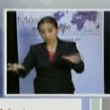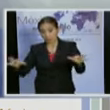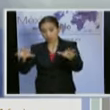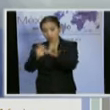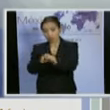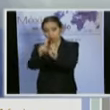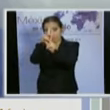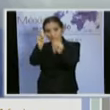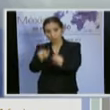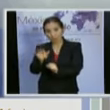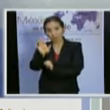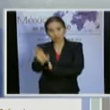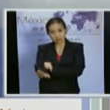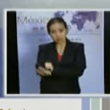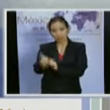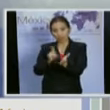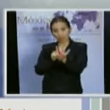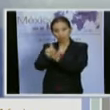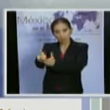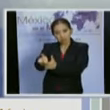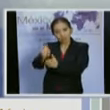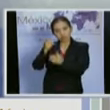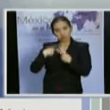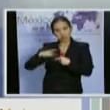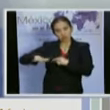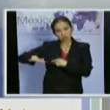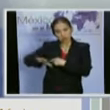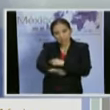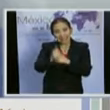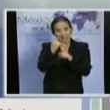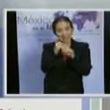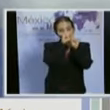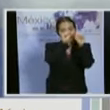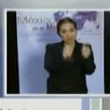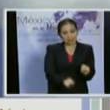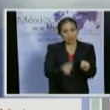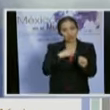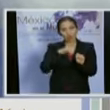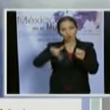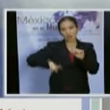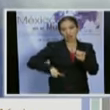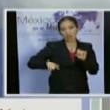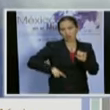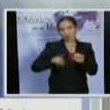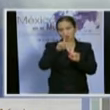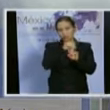convivencia pacífica, de los derechos ciudadanos y de los sistemas democráticos.